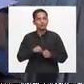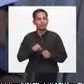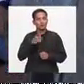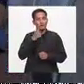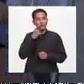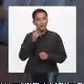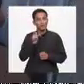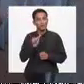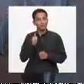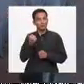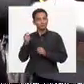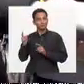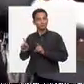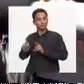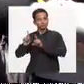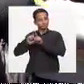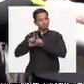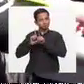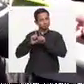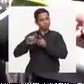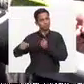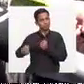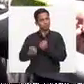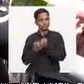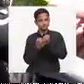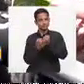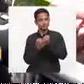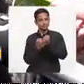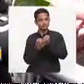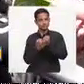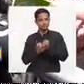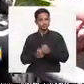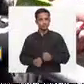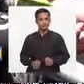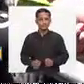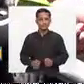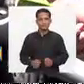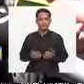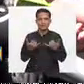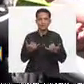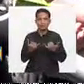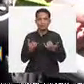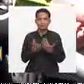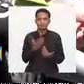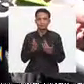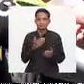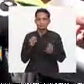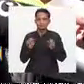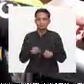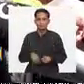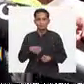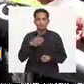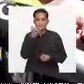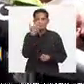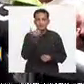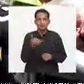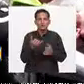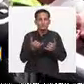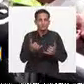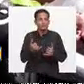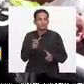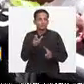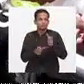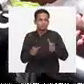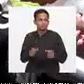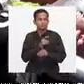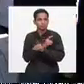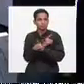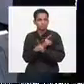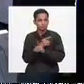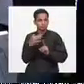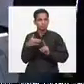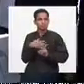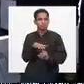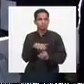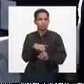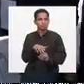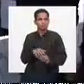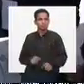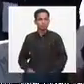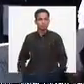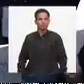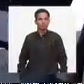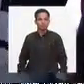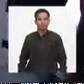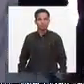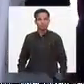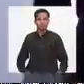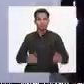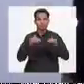asistida ya las cosas creo que ya se vienen a ser más más fáciles porque hay la ayuda total de tod los personal es que como parte